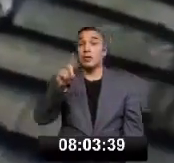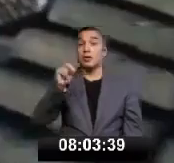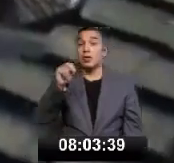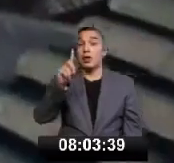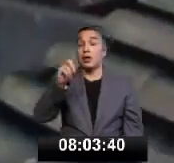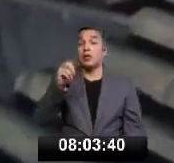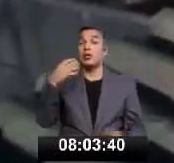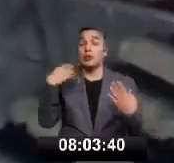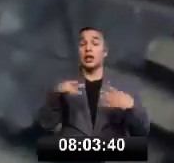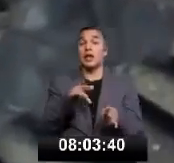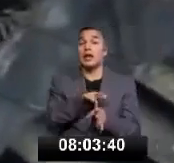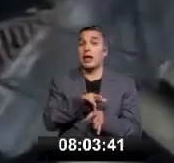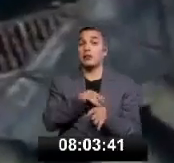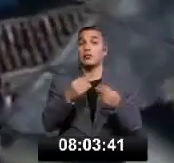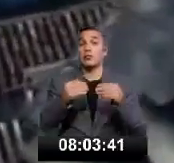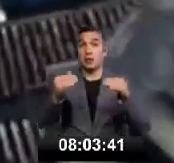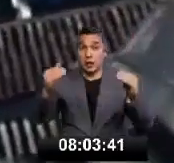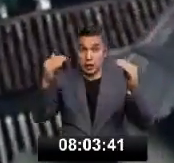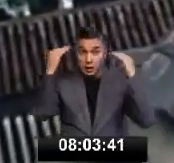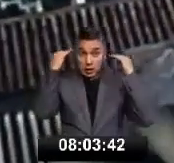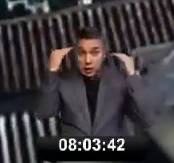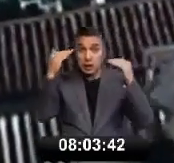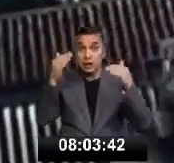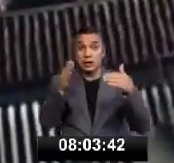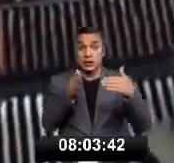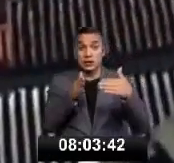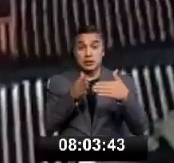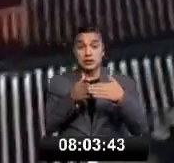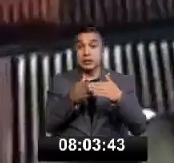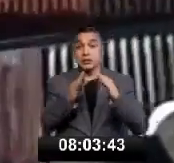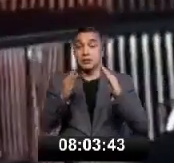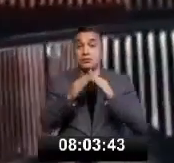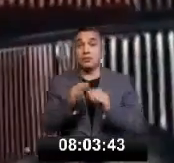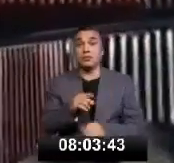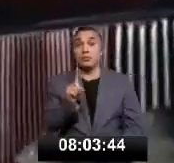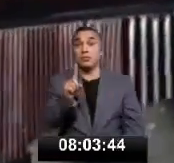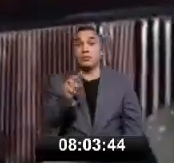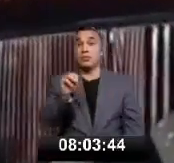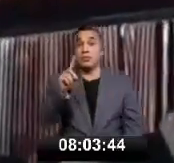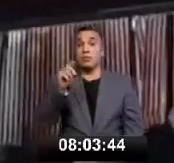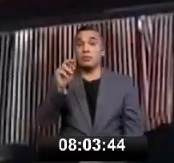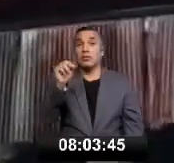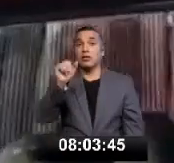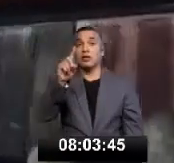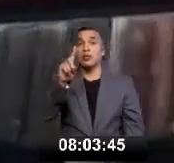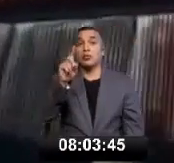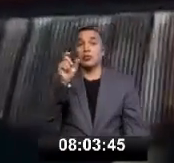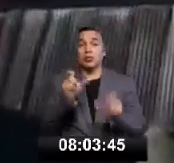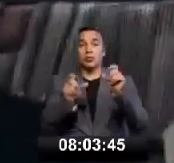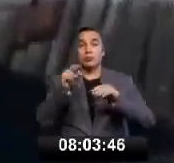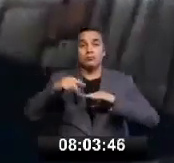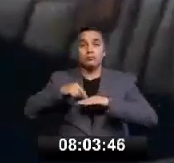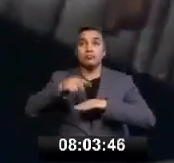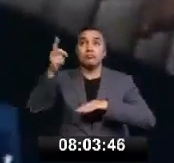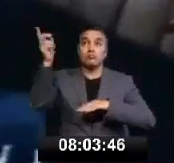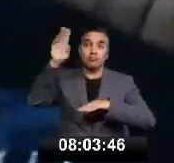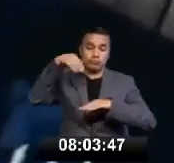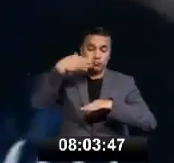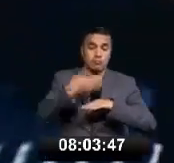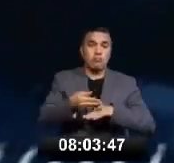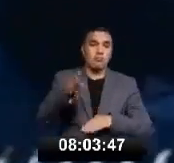riesgo alto de que parte del techo, una esquina del techo de una vivienda sobre la Maldonado caiga sobre un transeúnte y le cause